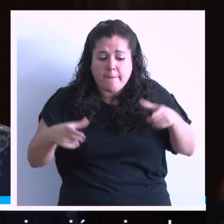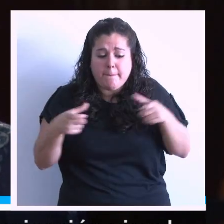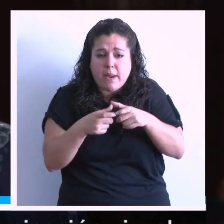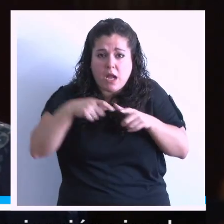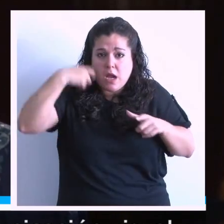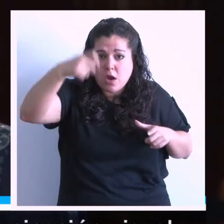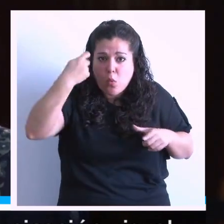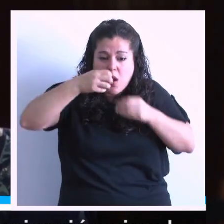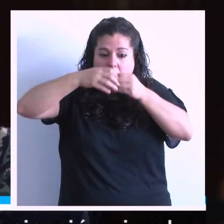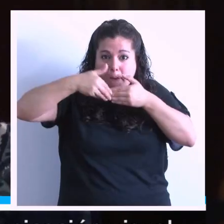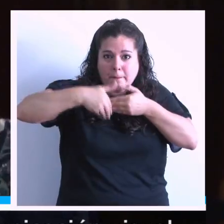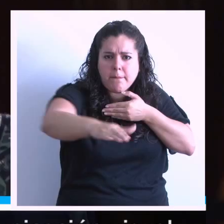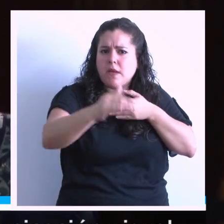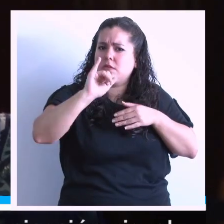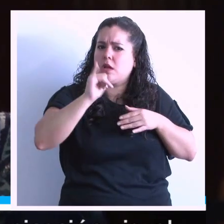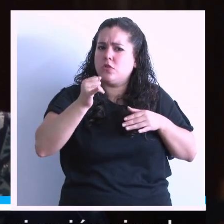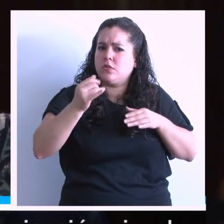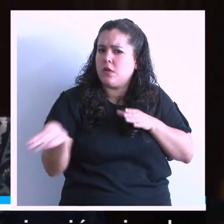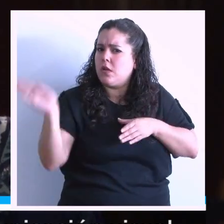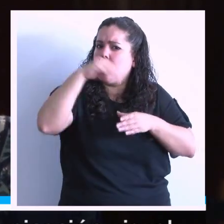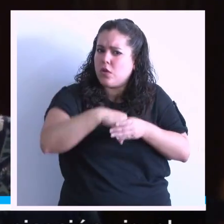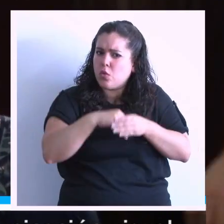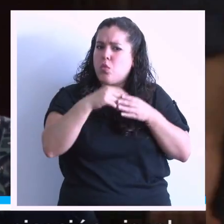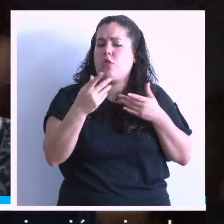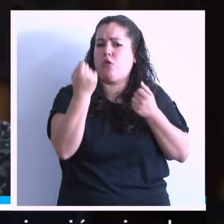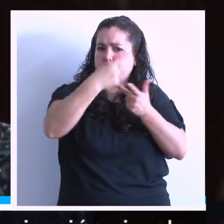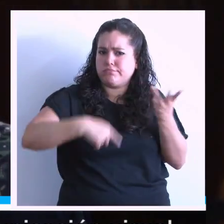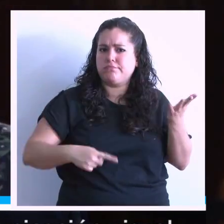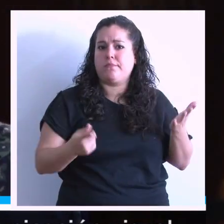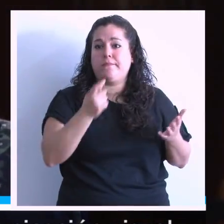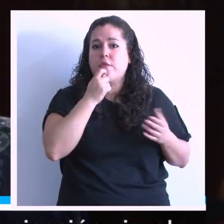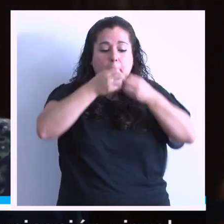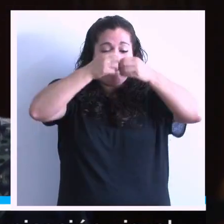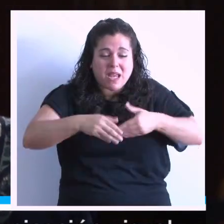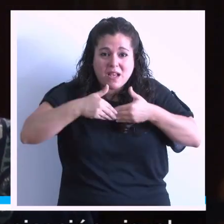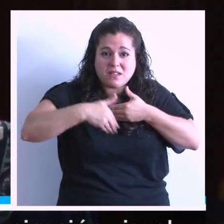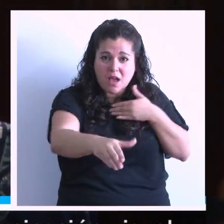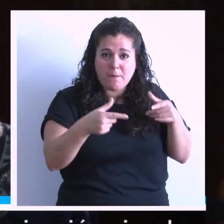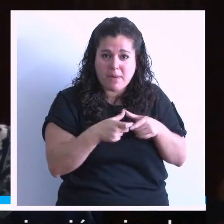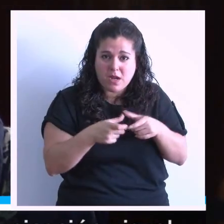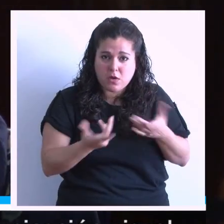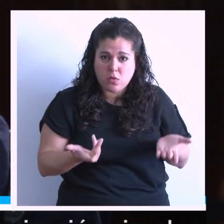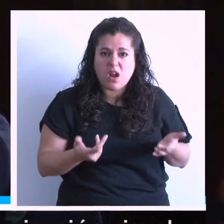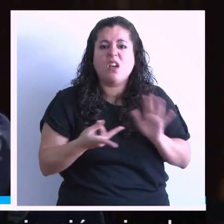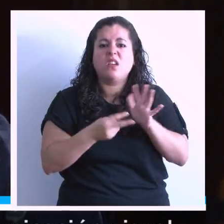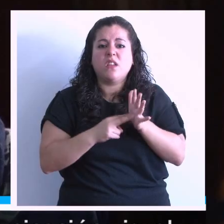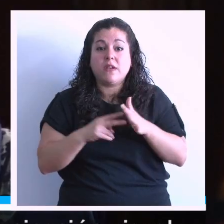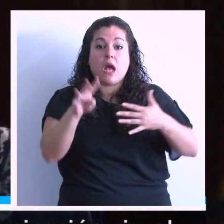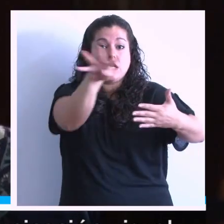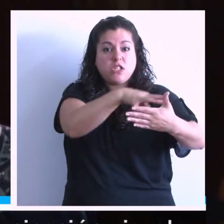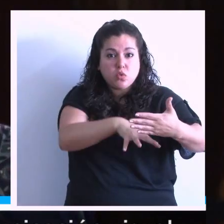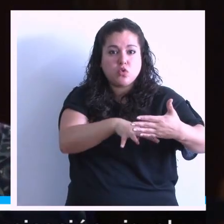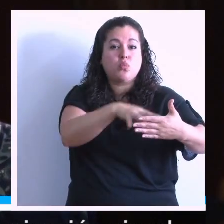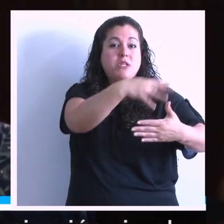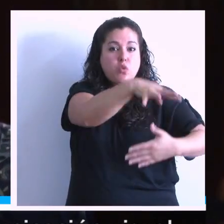película. Se llama, digamos, en el rubro que esté esto pensado en origen. Lo que significa que el